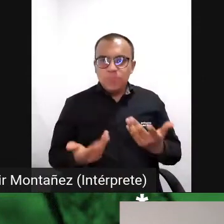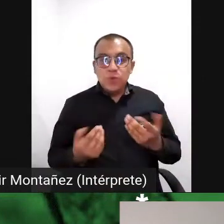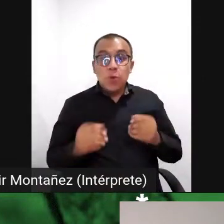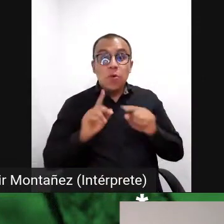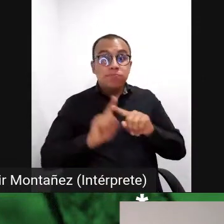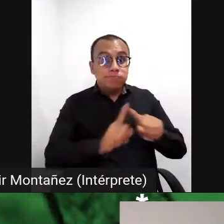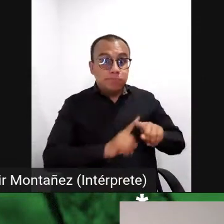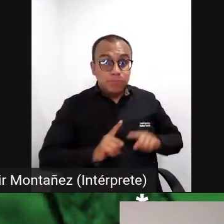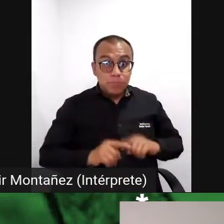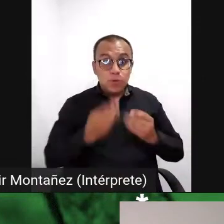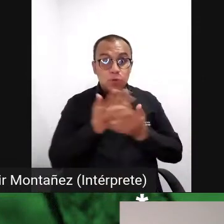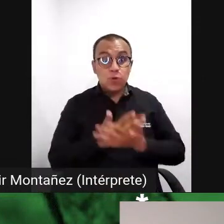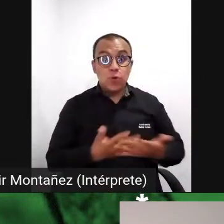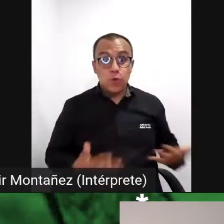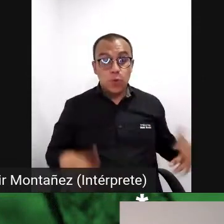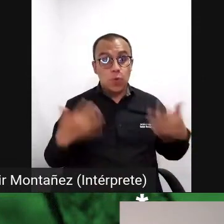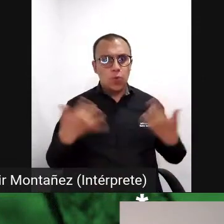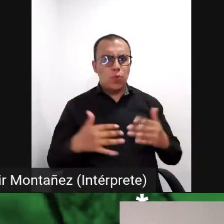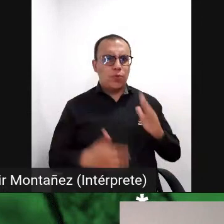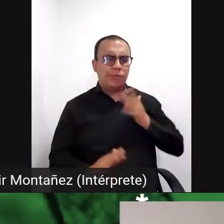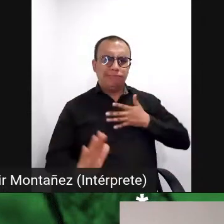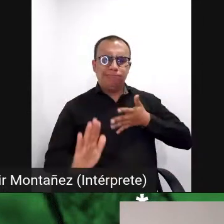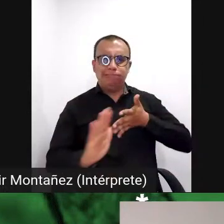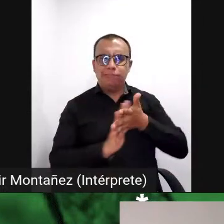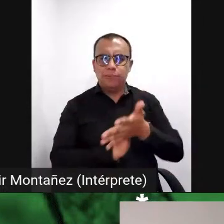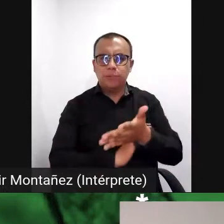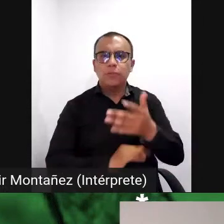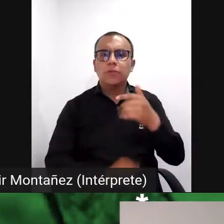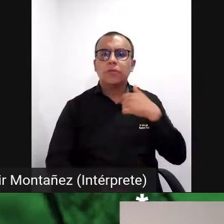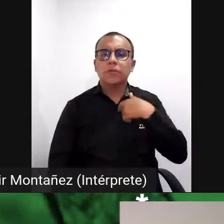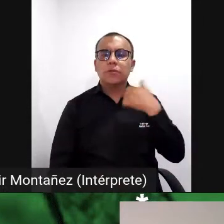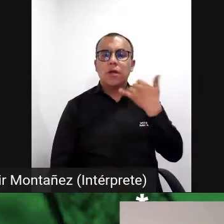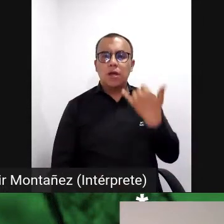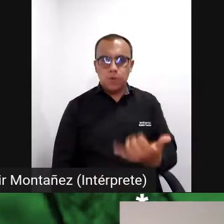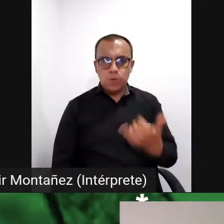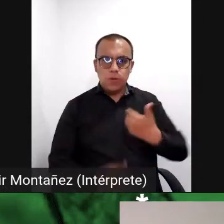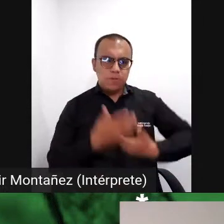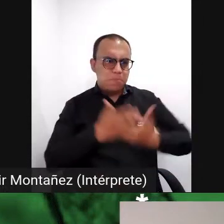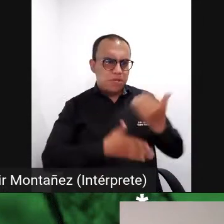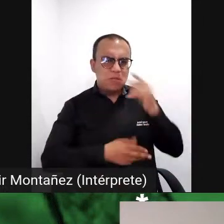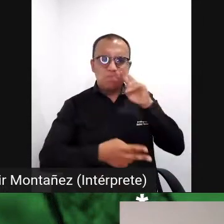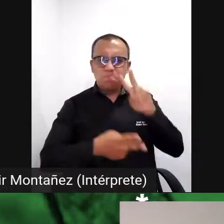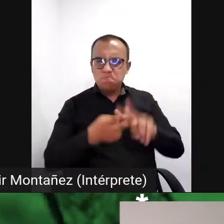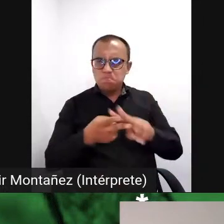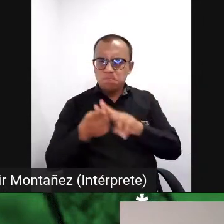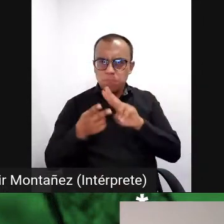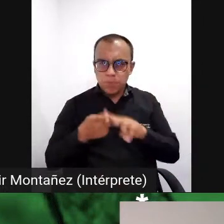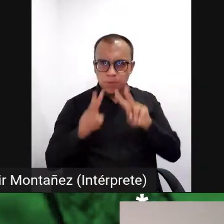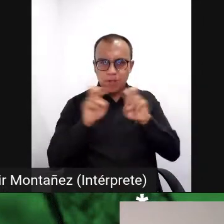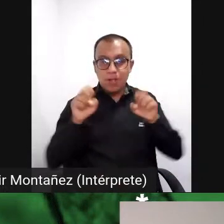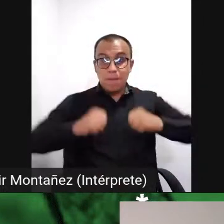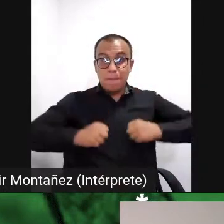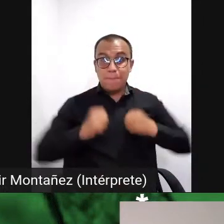hay muchísimas que tienen grandes historias. Yo me acuerdo cuando empecé como a investigar de cosas de fauna de Bogotá,